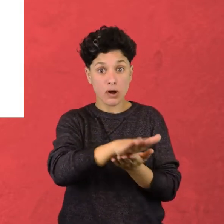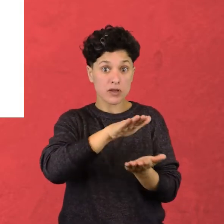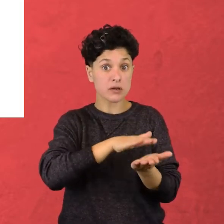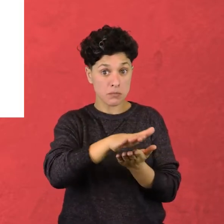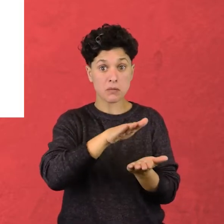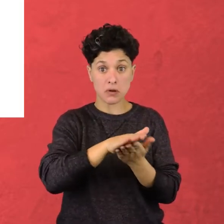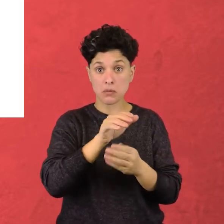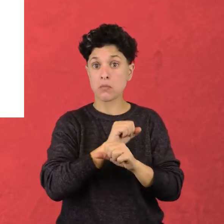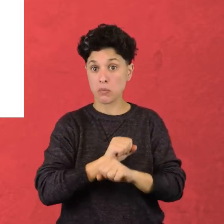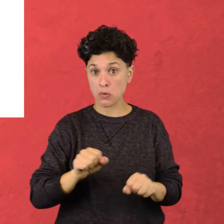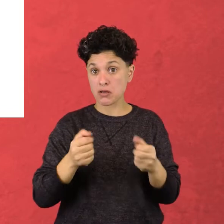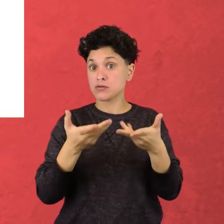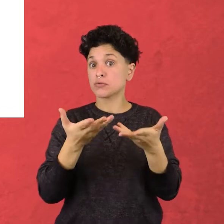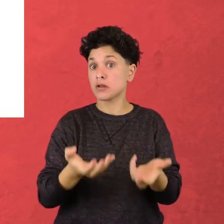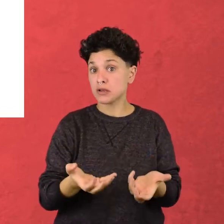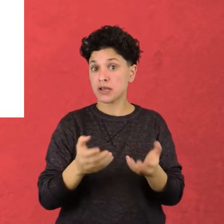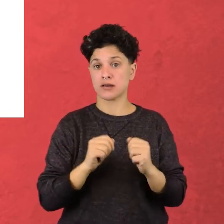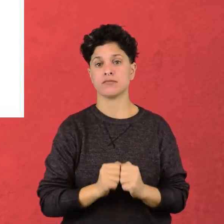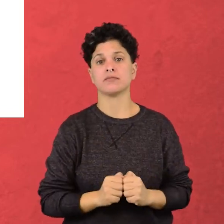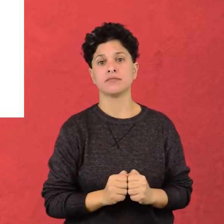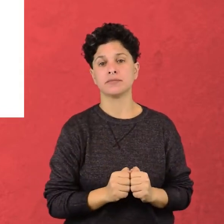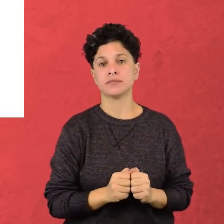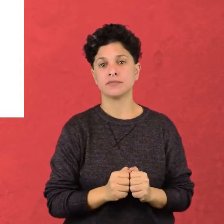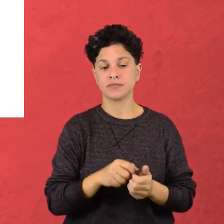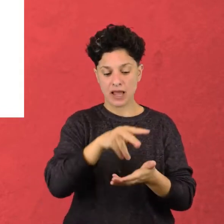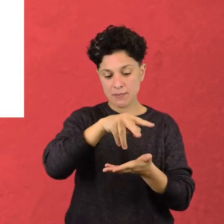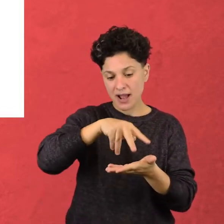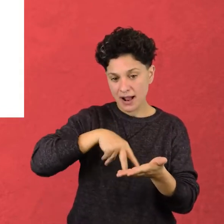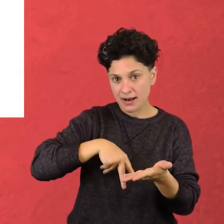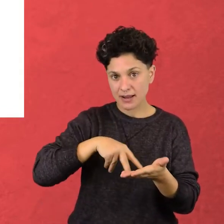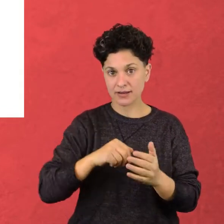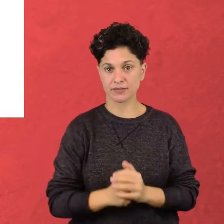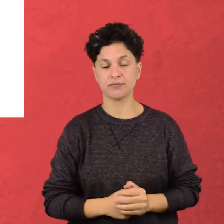ustedes, si quieren, pueden imprimir este esquema y pueden leer